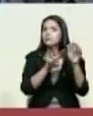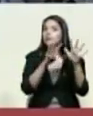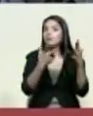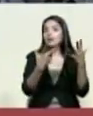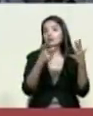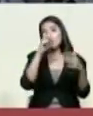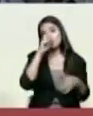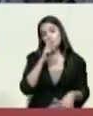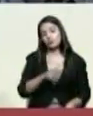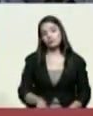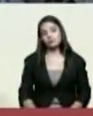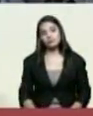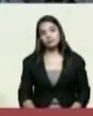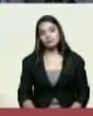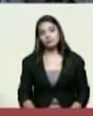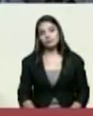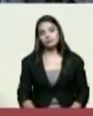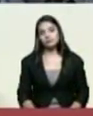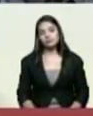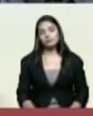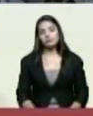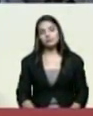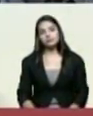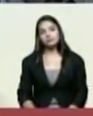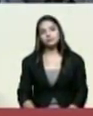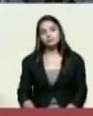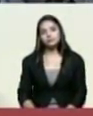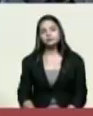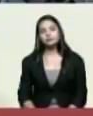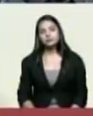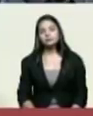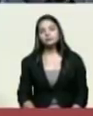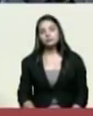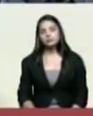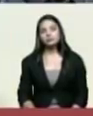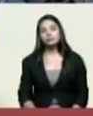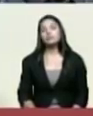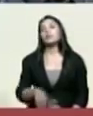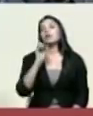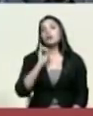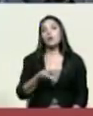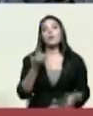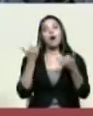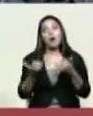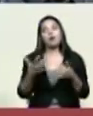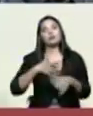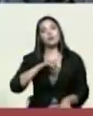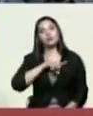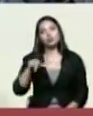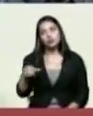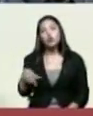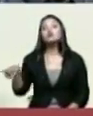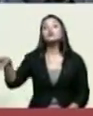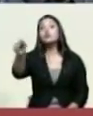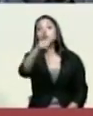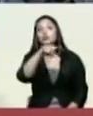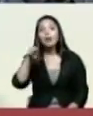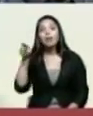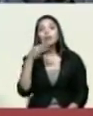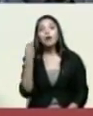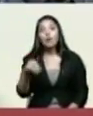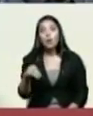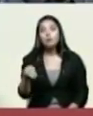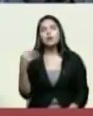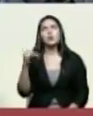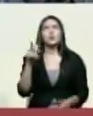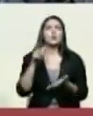18. 18 años. Nos corresponde ahora a nosotros, y ustedes jóvenes van a